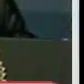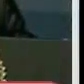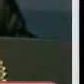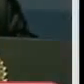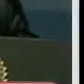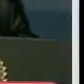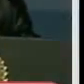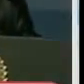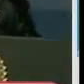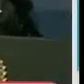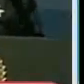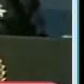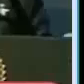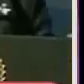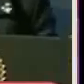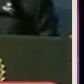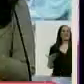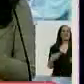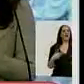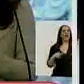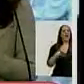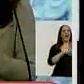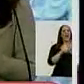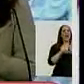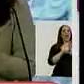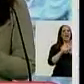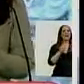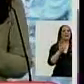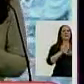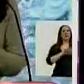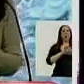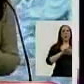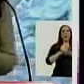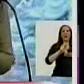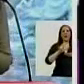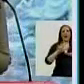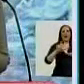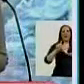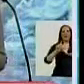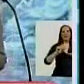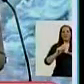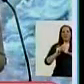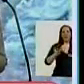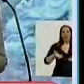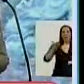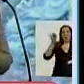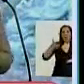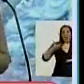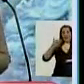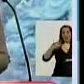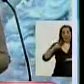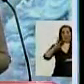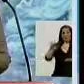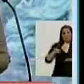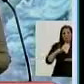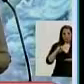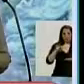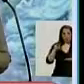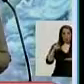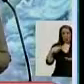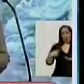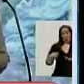vos necesitás aliados. Y los aliados más importantes para Néstor y Cristina eran los medios de comunicación. Por